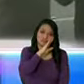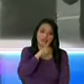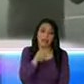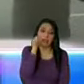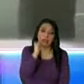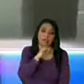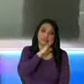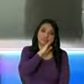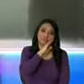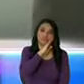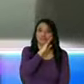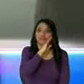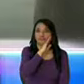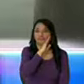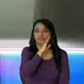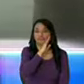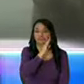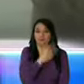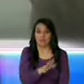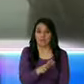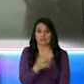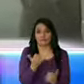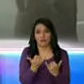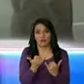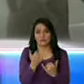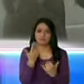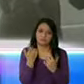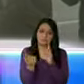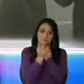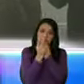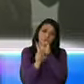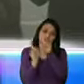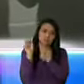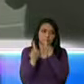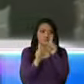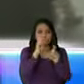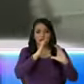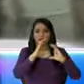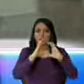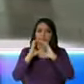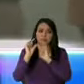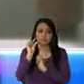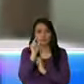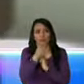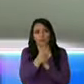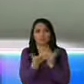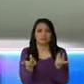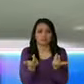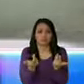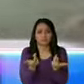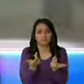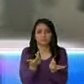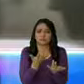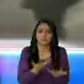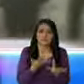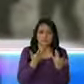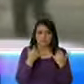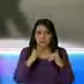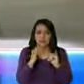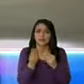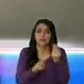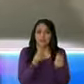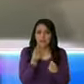del Consejo Nacional Electoral, así que vamos a tratar de conversar con algunos de ellos, a ver cuál ha sido su expectativa, pues